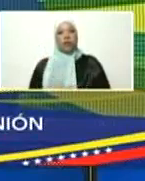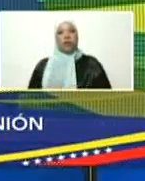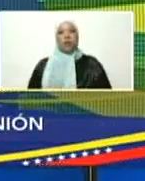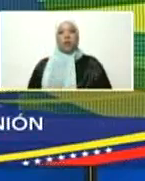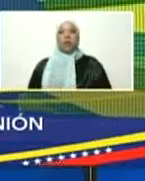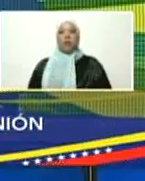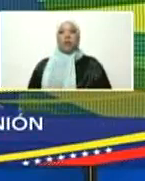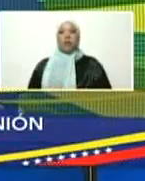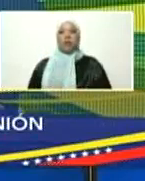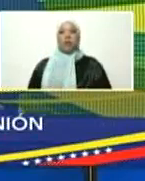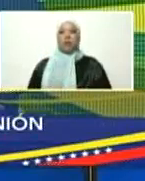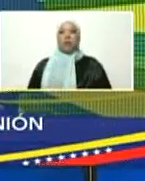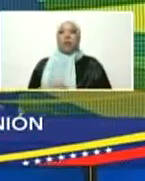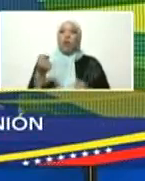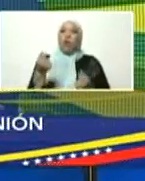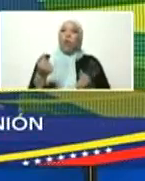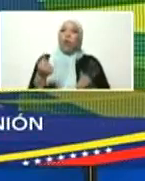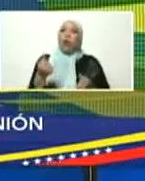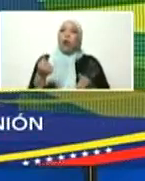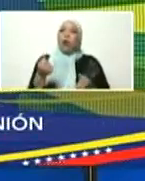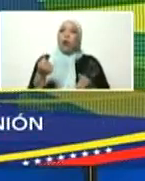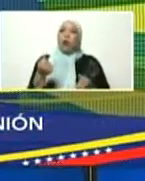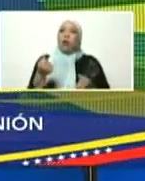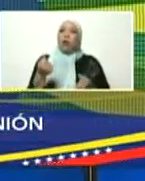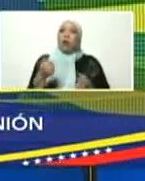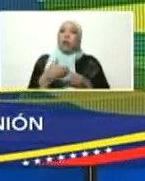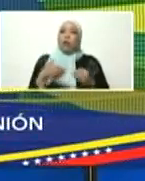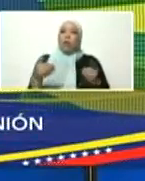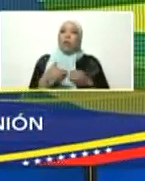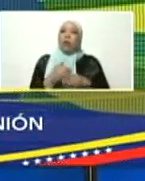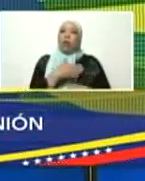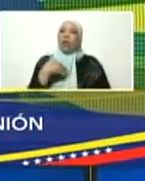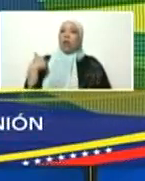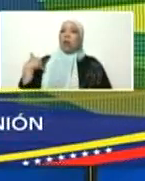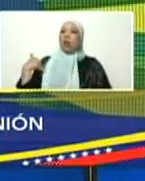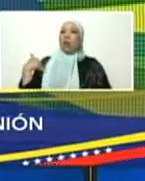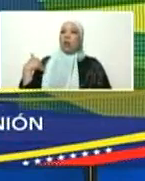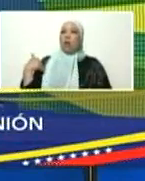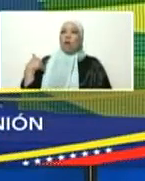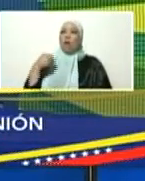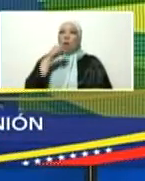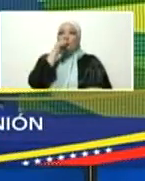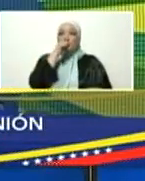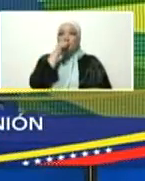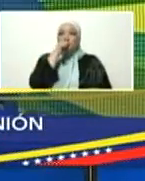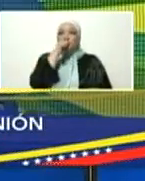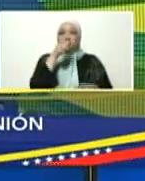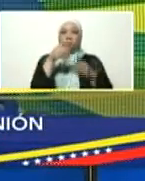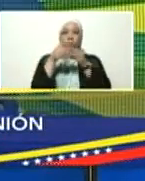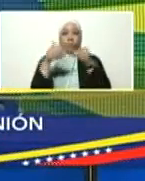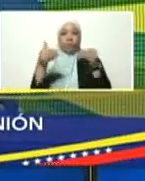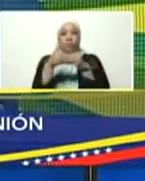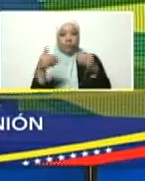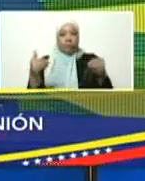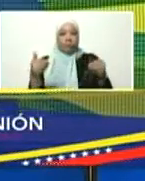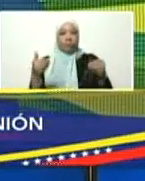Entonces le dije, ajá, ¿cómo me vas a cobrar? Y él me sacó, ¿cómo quiere pagarme? ¿En dólares?